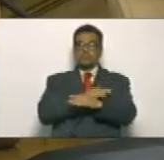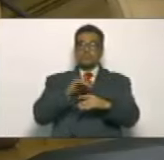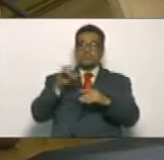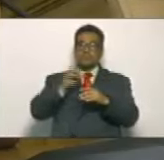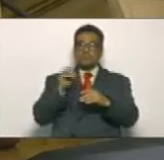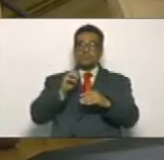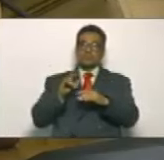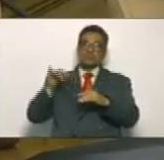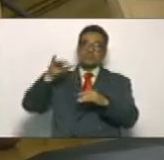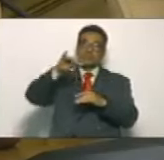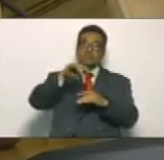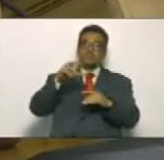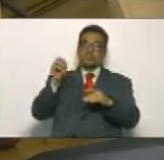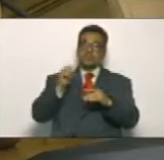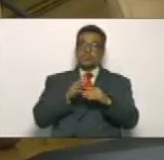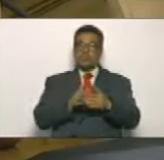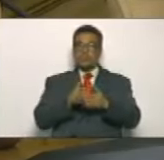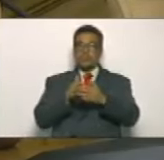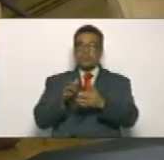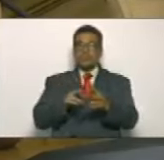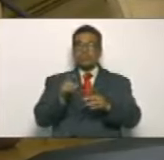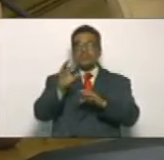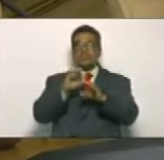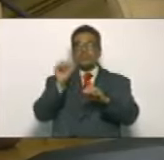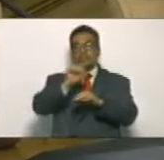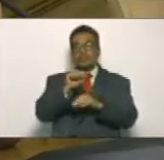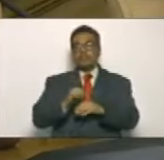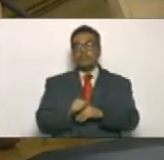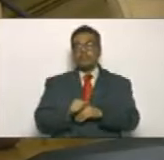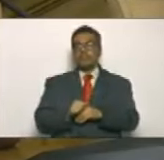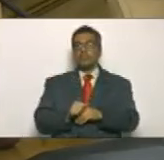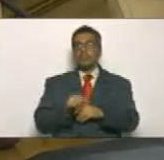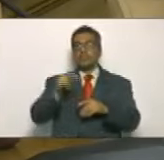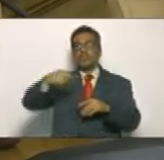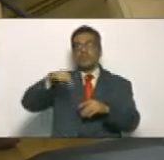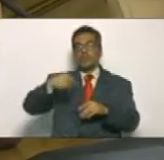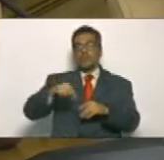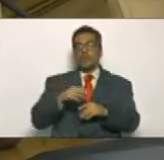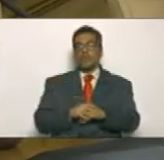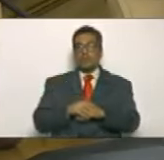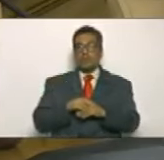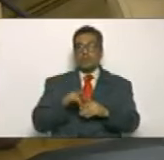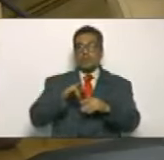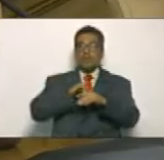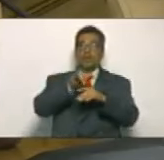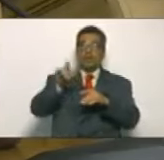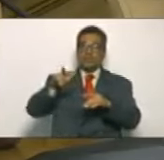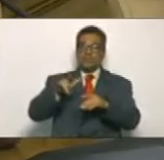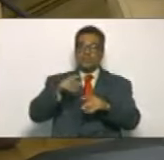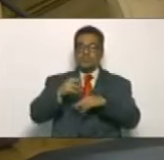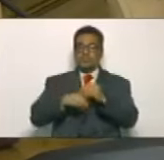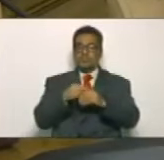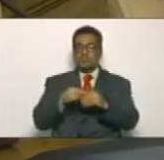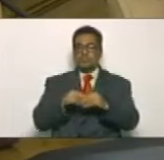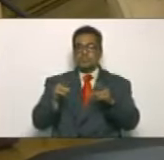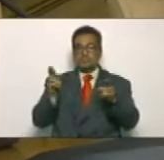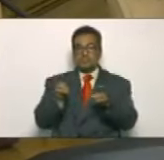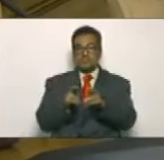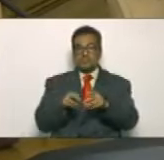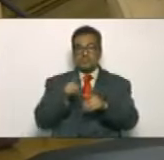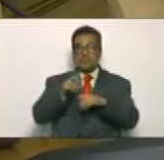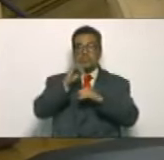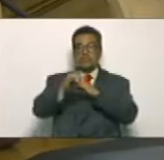aéreos, fluviales, marítimos y ferroviarios en las rutas nacionales, y promoverán la aplicación de descuentos en las